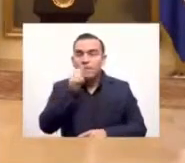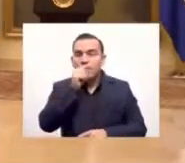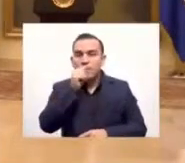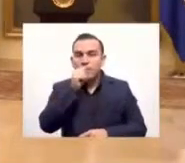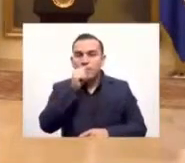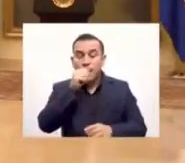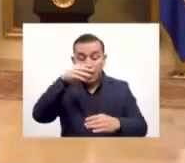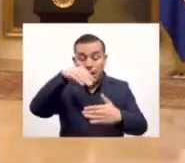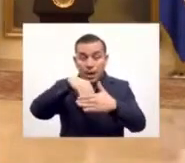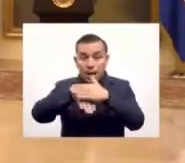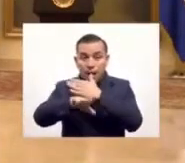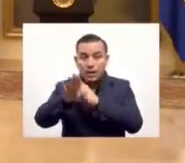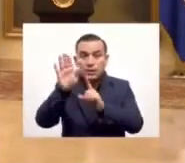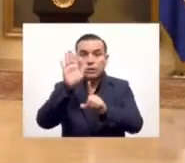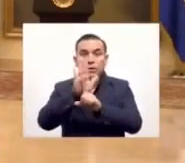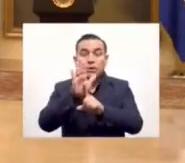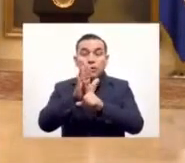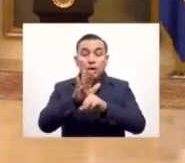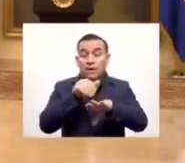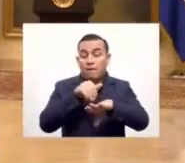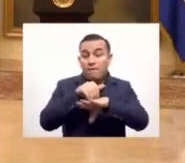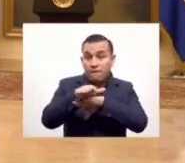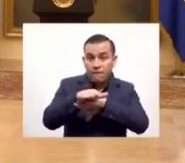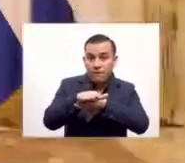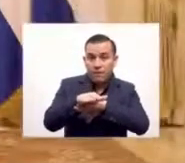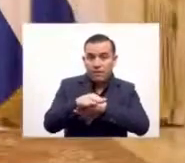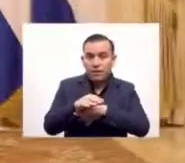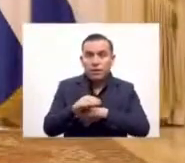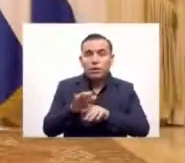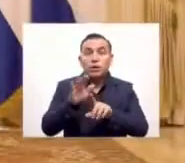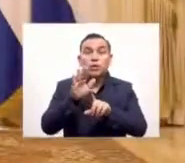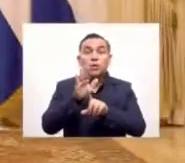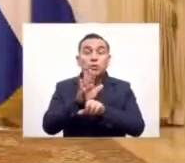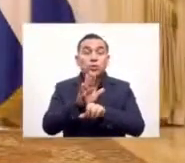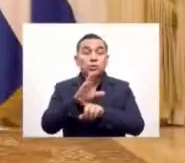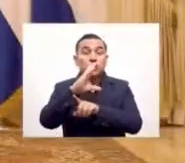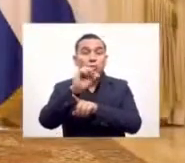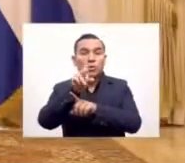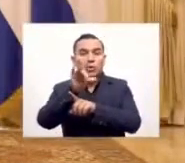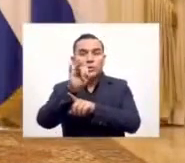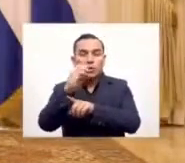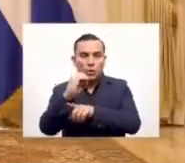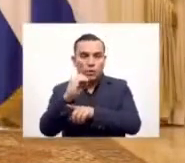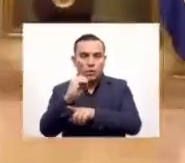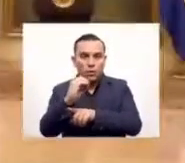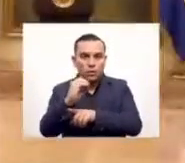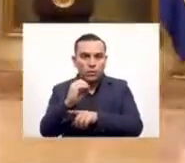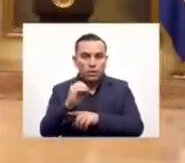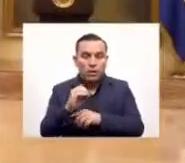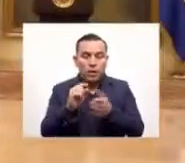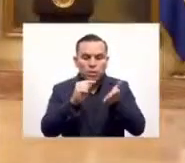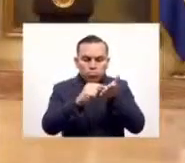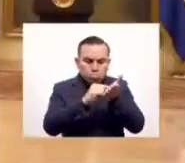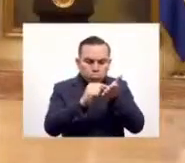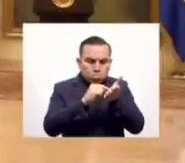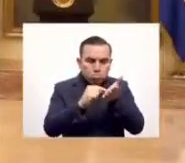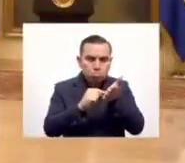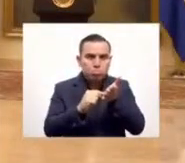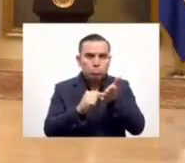aún a resolver, ¿no? Y yo creo que también habría que considerar entonces algún, bueno, yo lo voy a decir tal